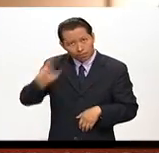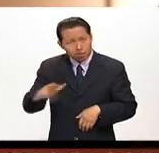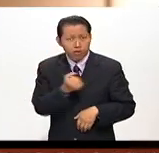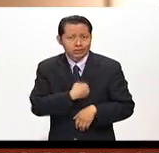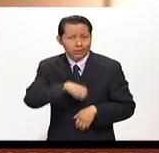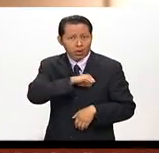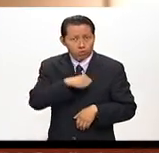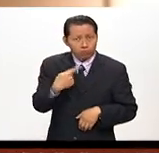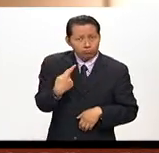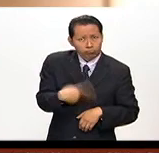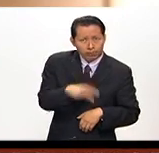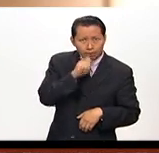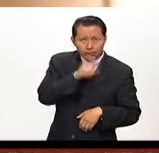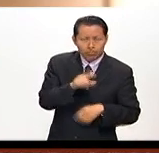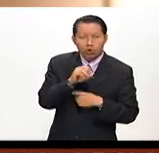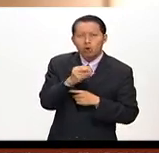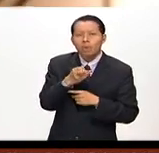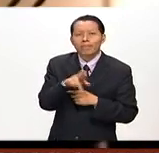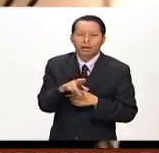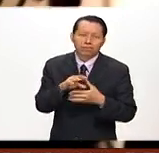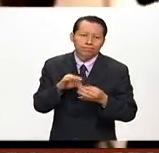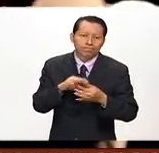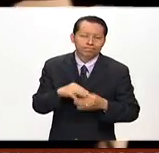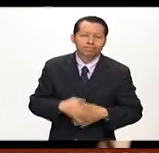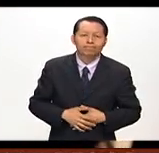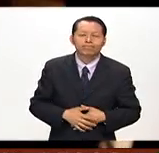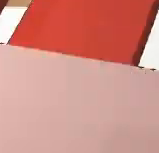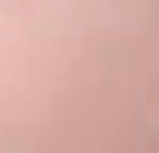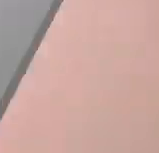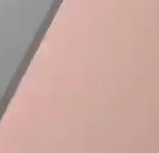Para México al Día, Omar Vera.